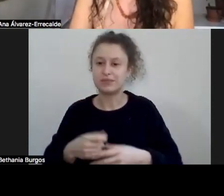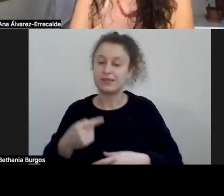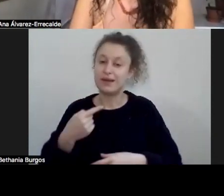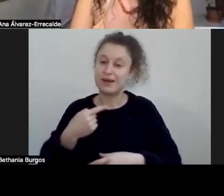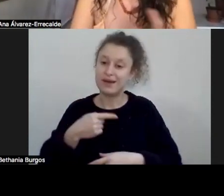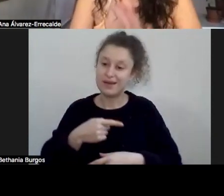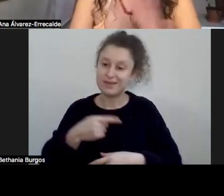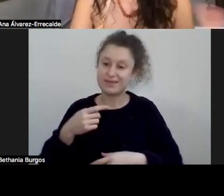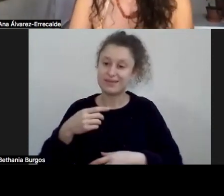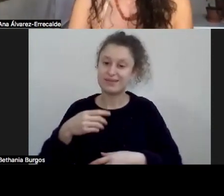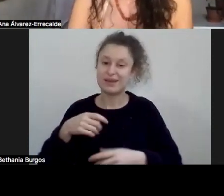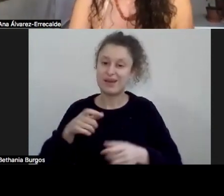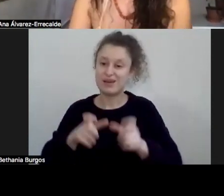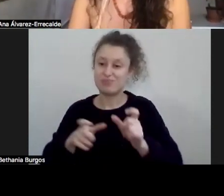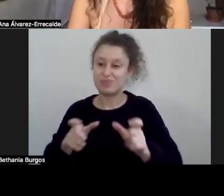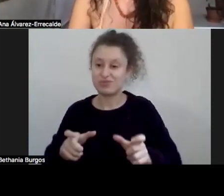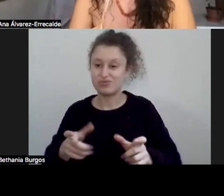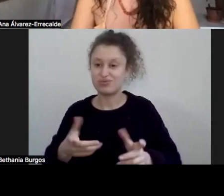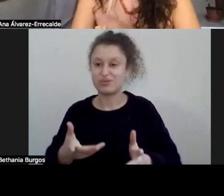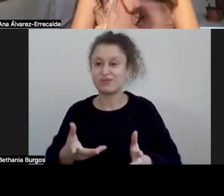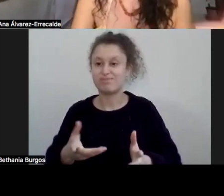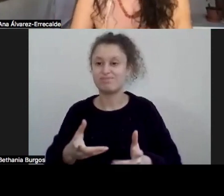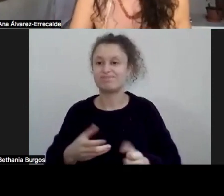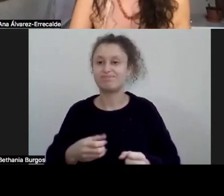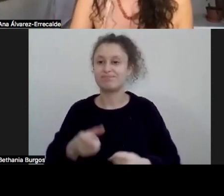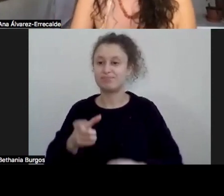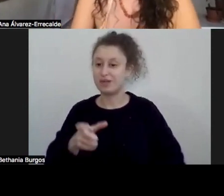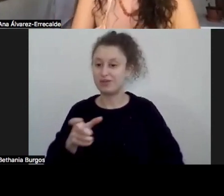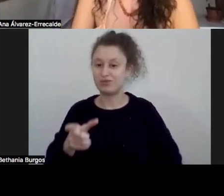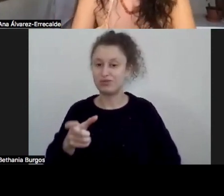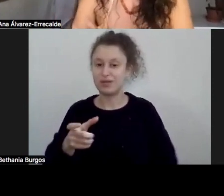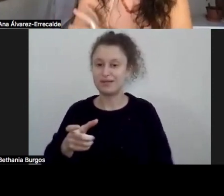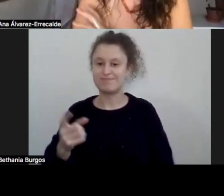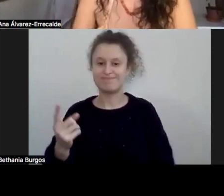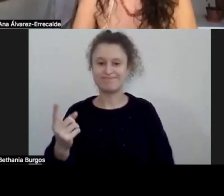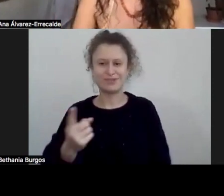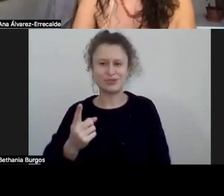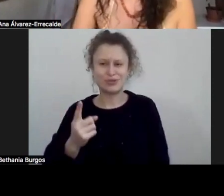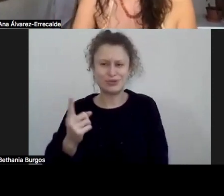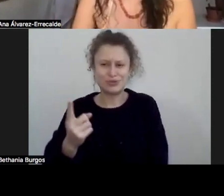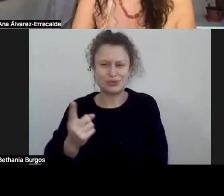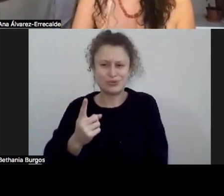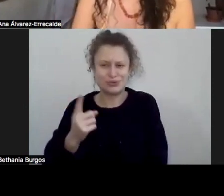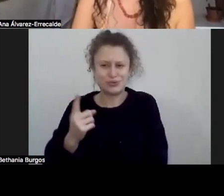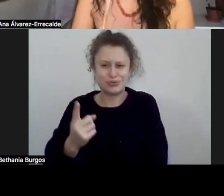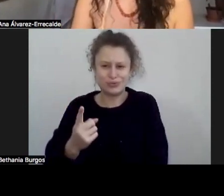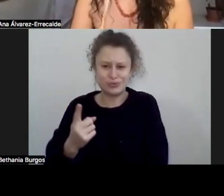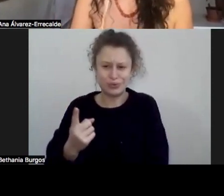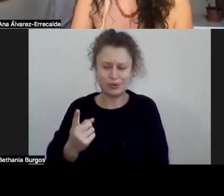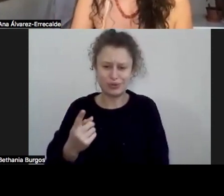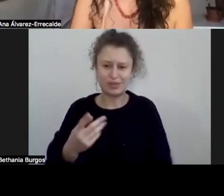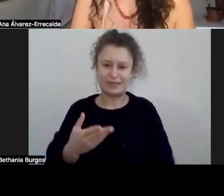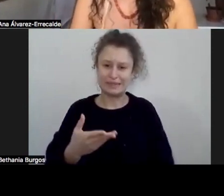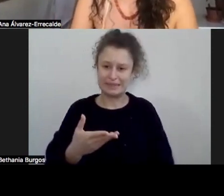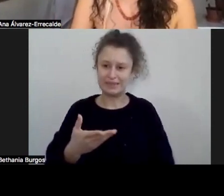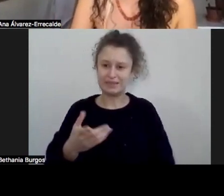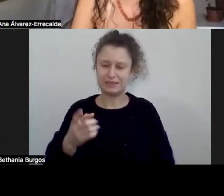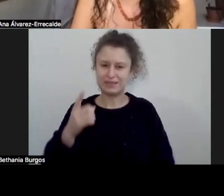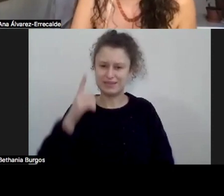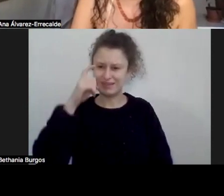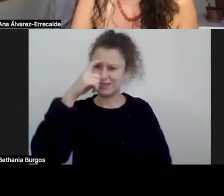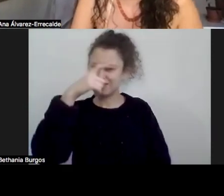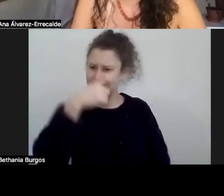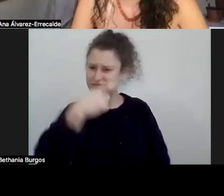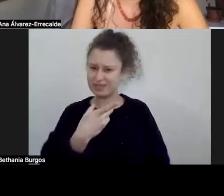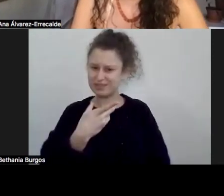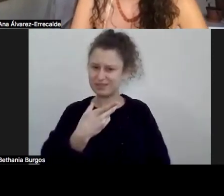pesaba. Una de las cosas que me impactó es cómo tenía el living de su casa, pero todas las estancias completamente llenas, ¿no? Como si quisiera